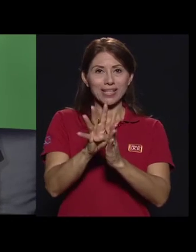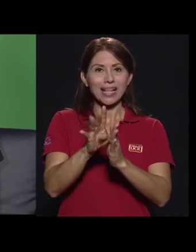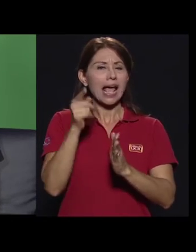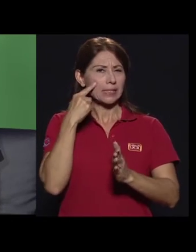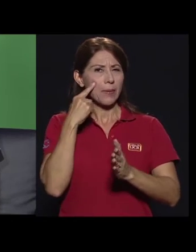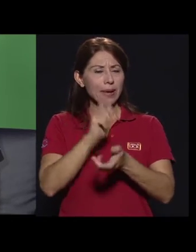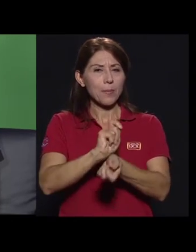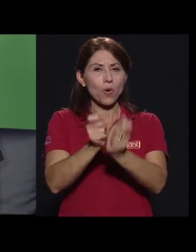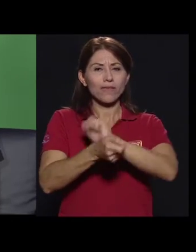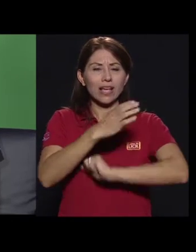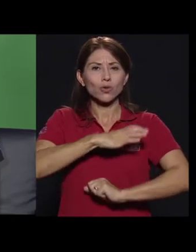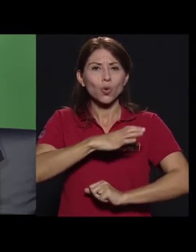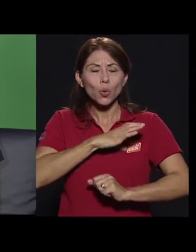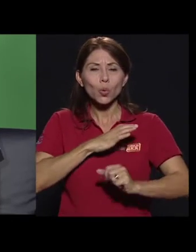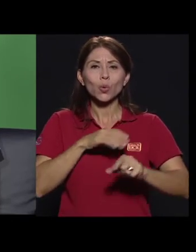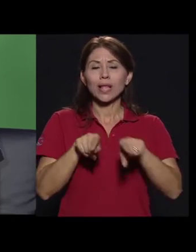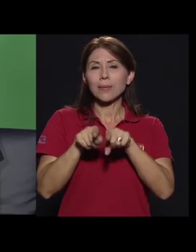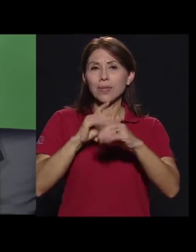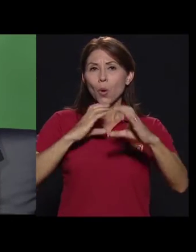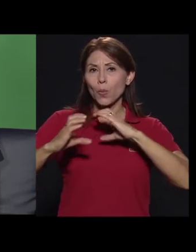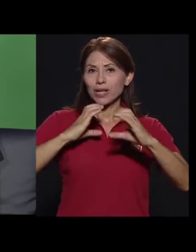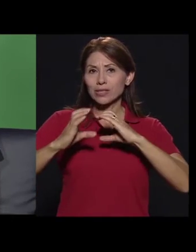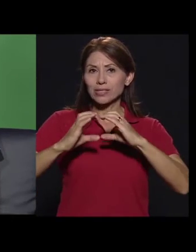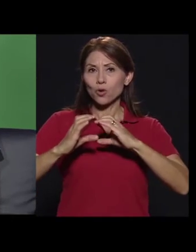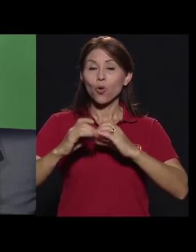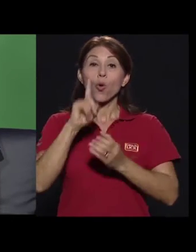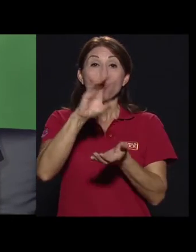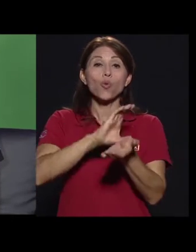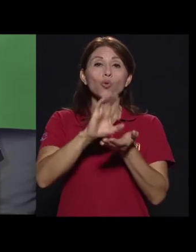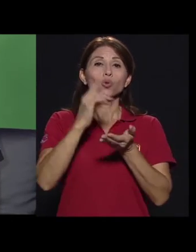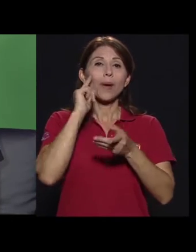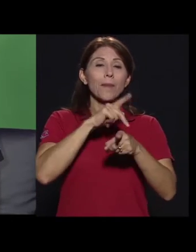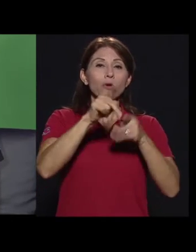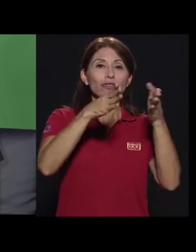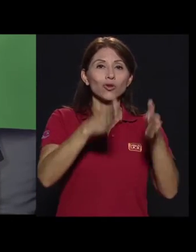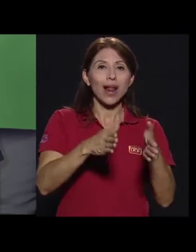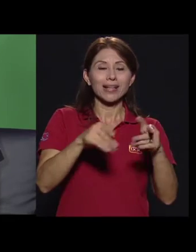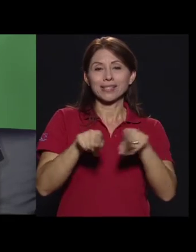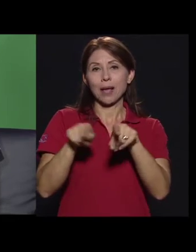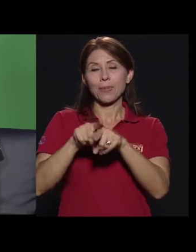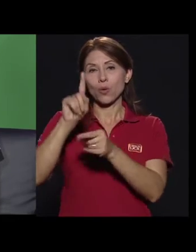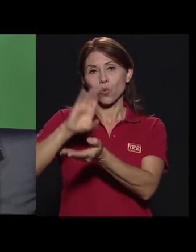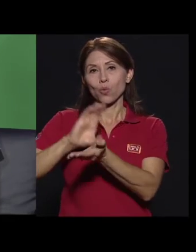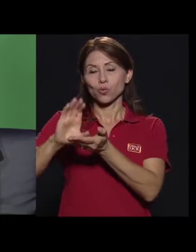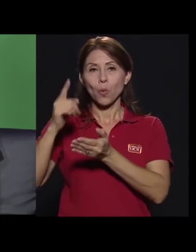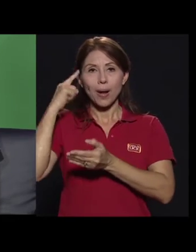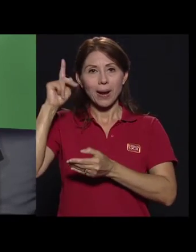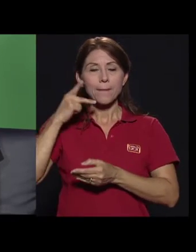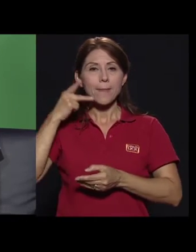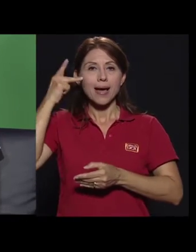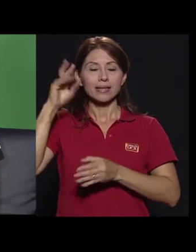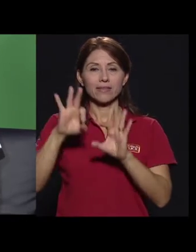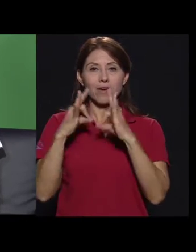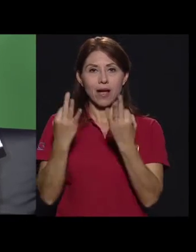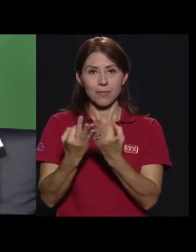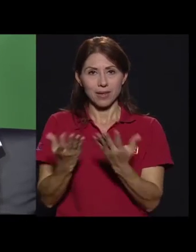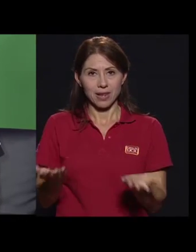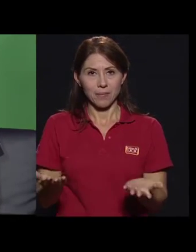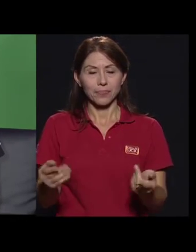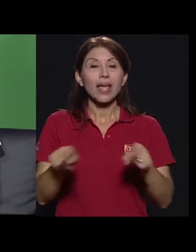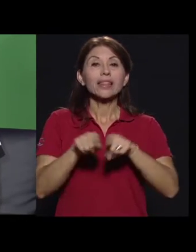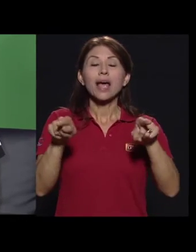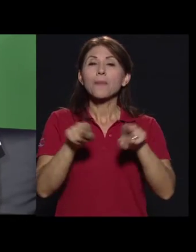comunicación, va a estar uno para profesionales y otro para padres de familia, vamos a tener también el curso de